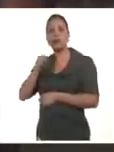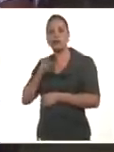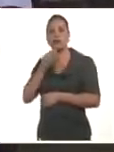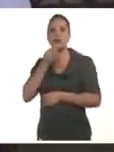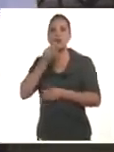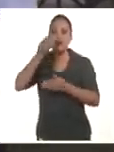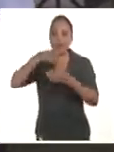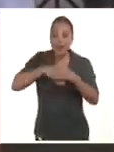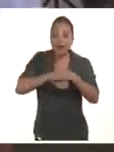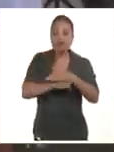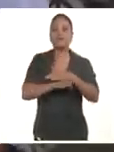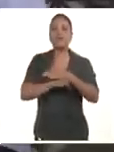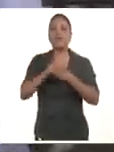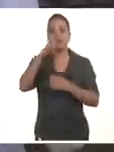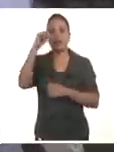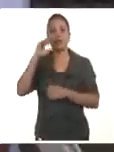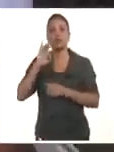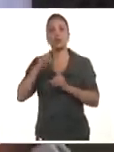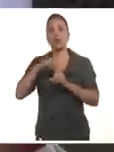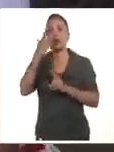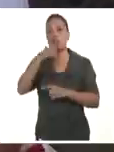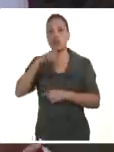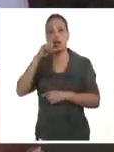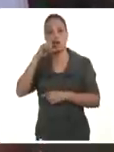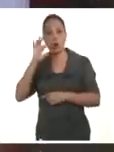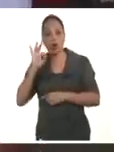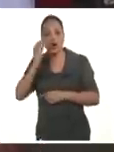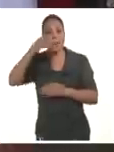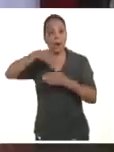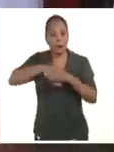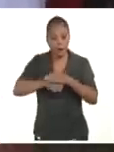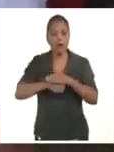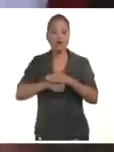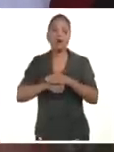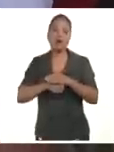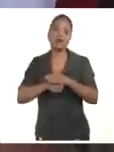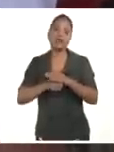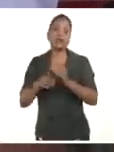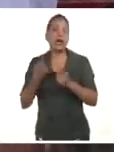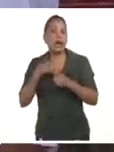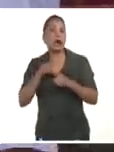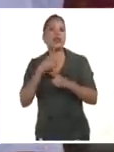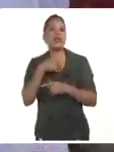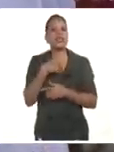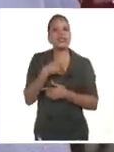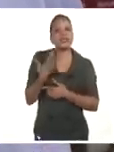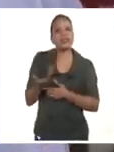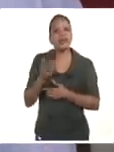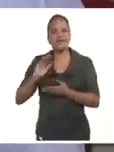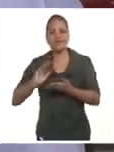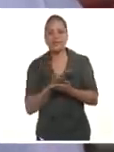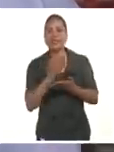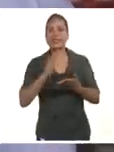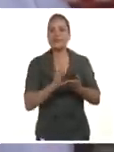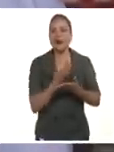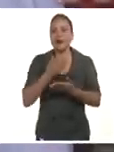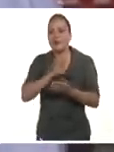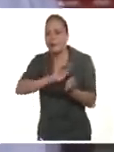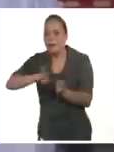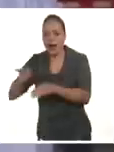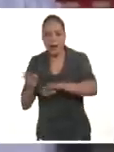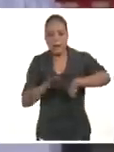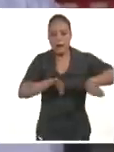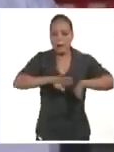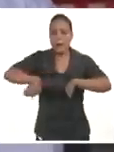sótano y al semisótano, que es el subsótano que está por debajo. Evidentemente ahora se está tratando de quitar todos los elementos que puedan